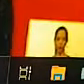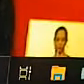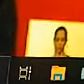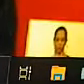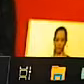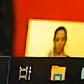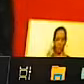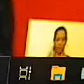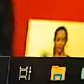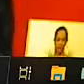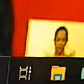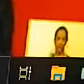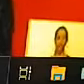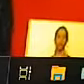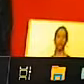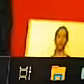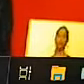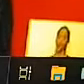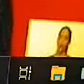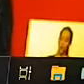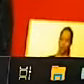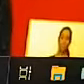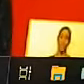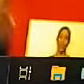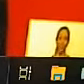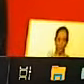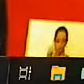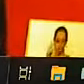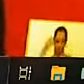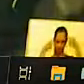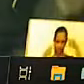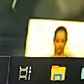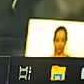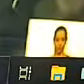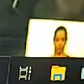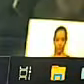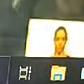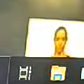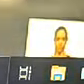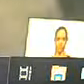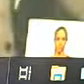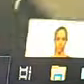dicen los medios internacionales sobre esto y ya regresamos a La Zurda de Chávez.